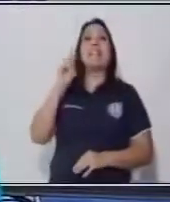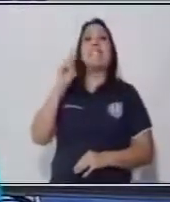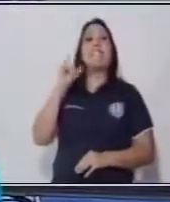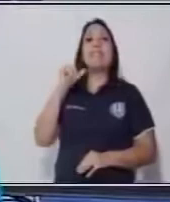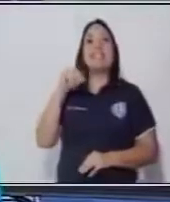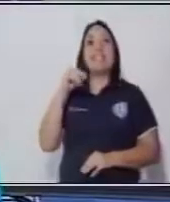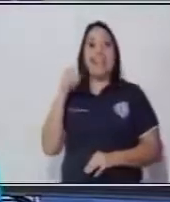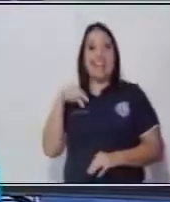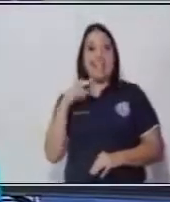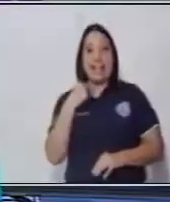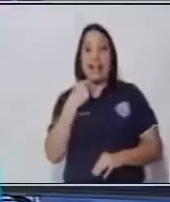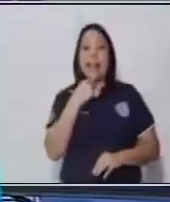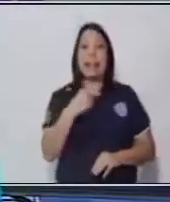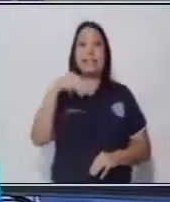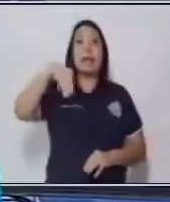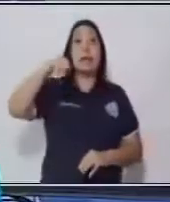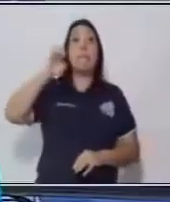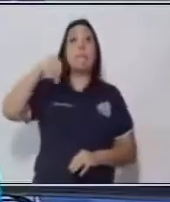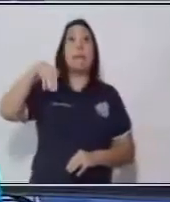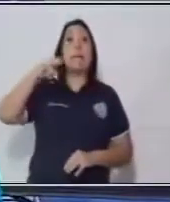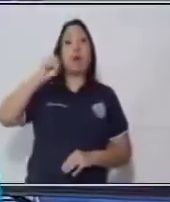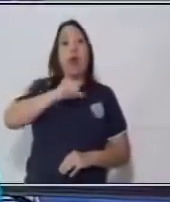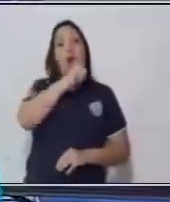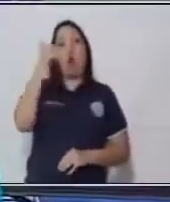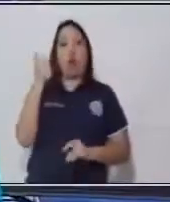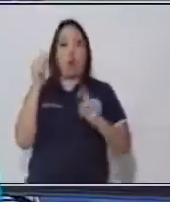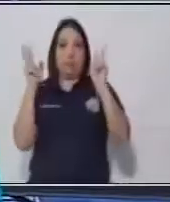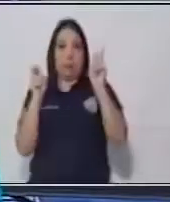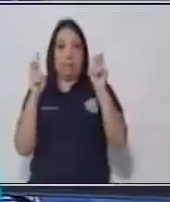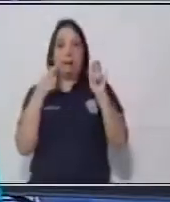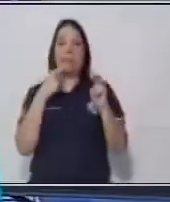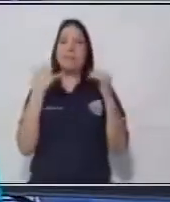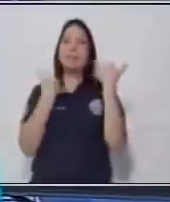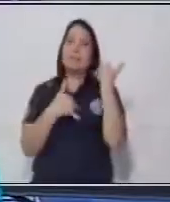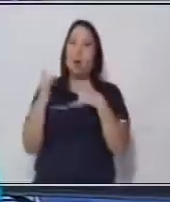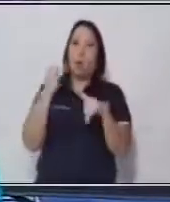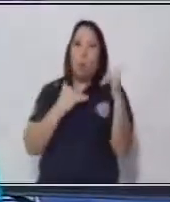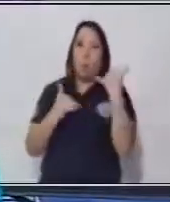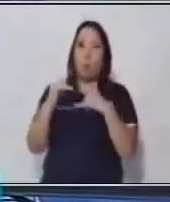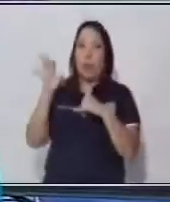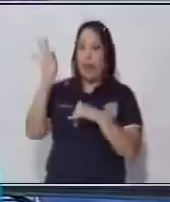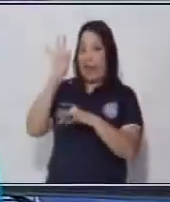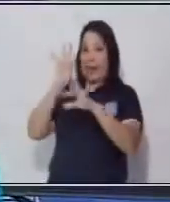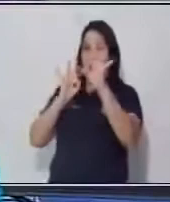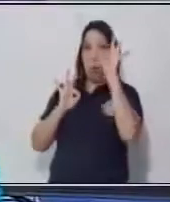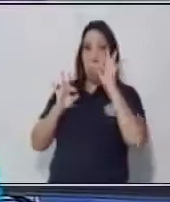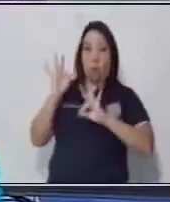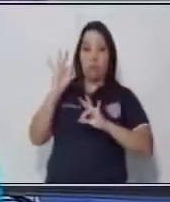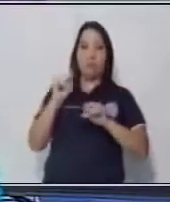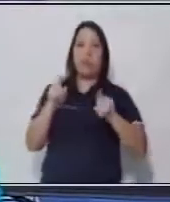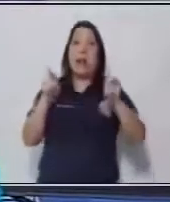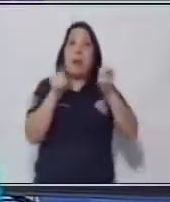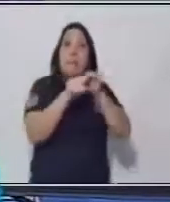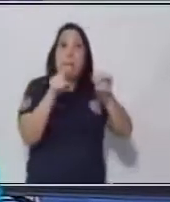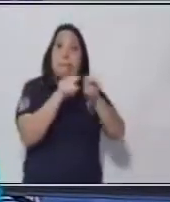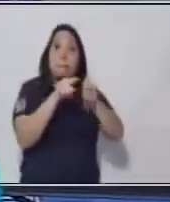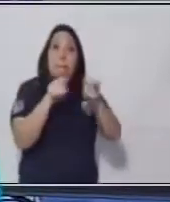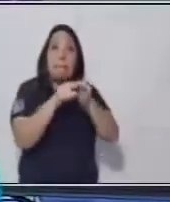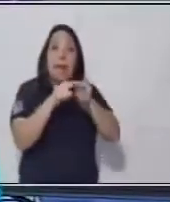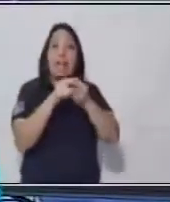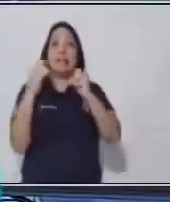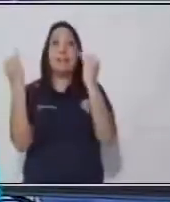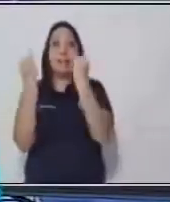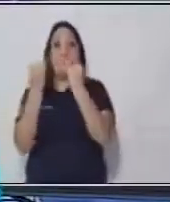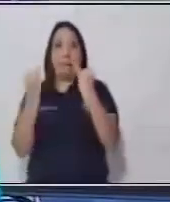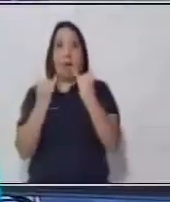nos dice que los memoramas es un juego ¿de qué? De encontrar los pares de las imágenes. Este